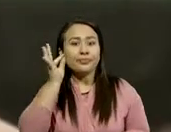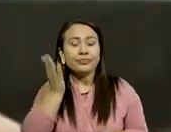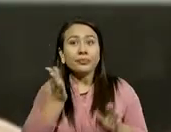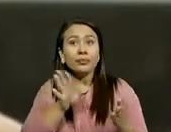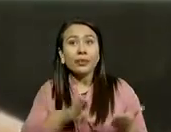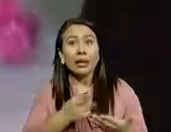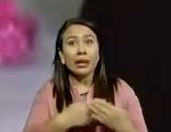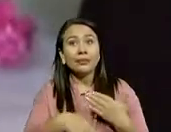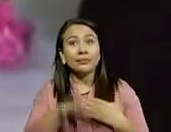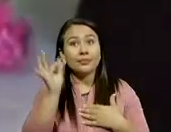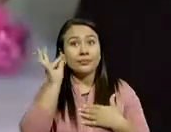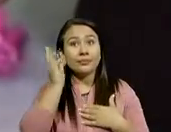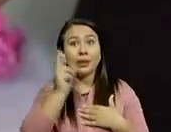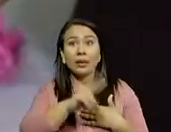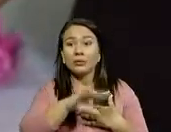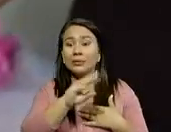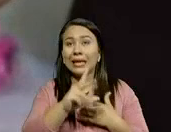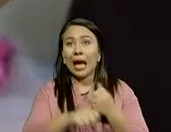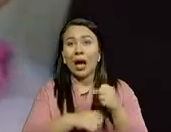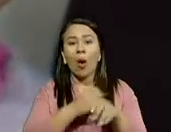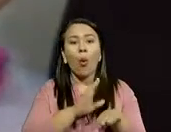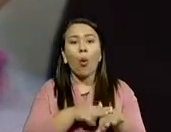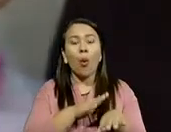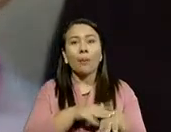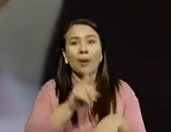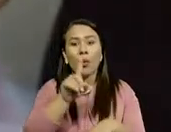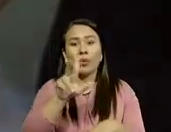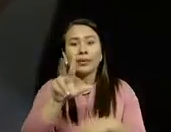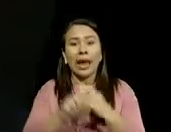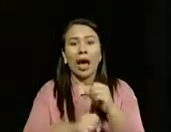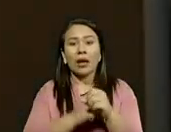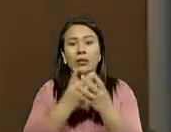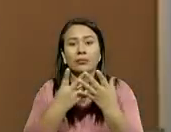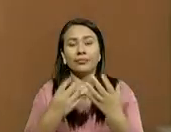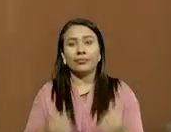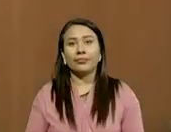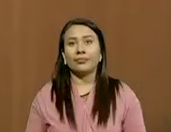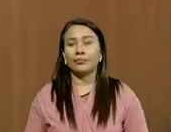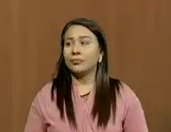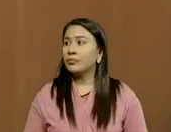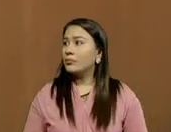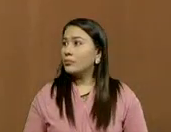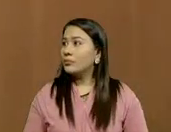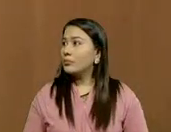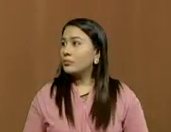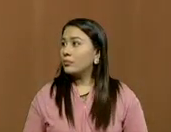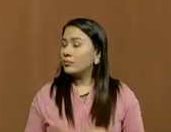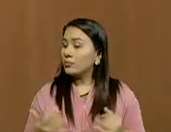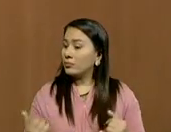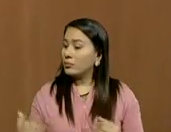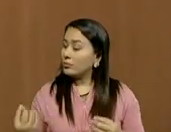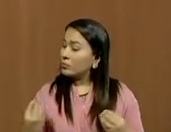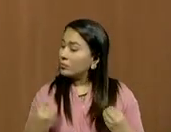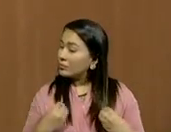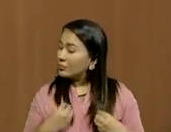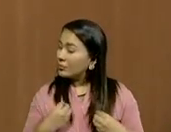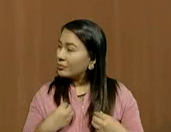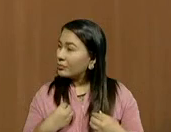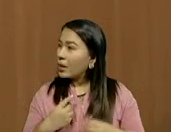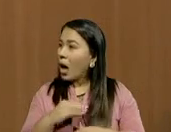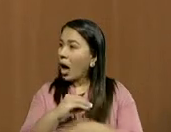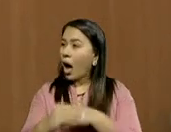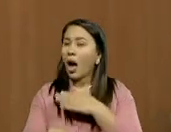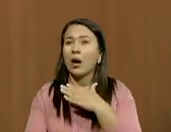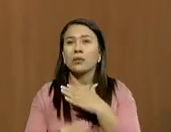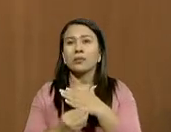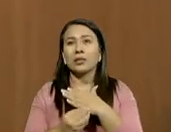hija de 26 años, ese es un homicidio culposo de 1 a 3 años de privación de libertad. De la parte punitiva de lesiones permanentes, la sanción aumenta es